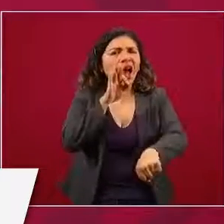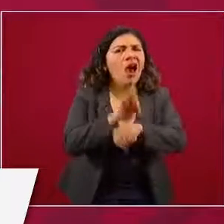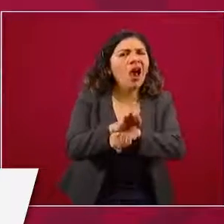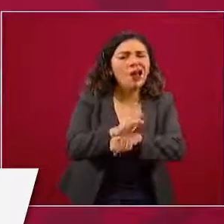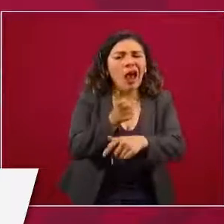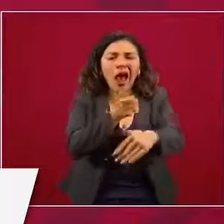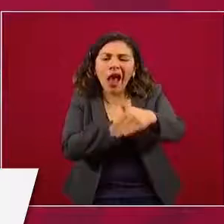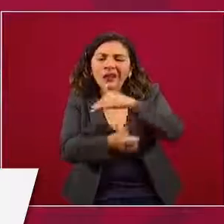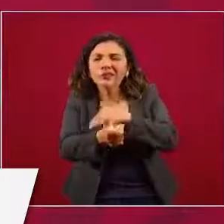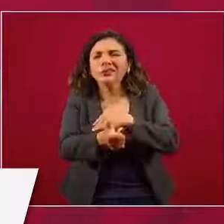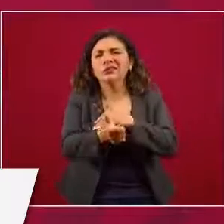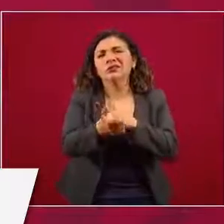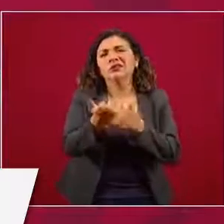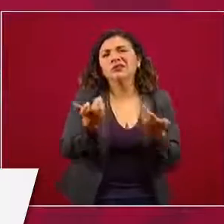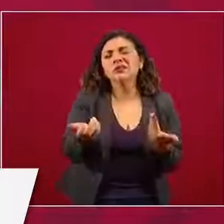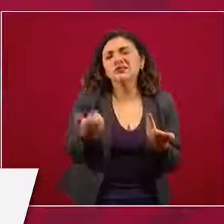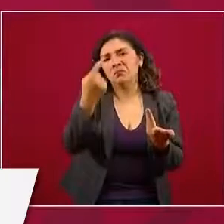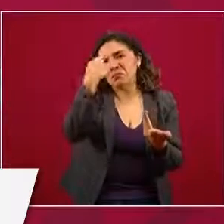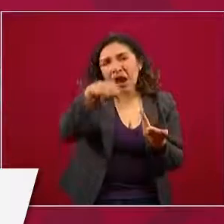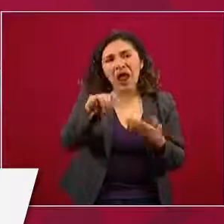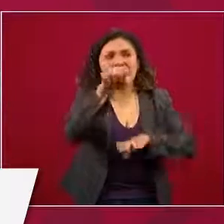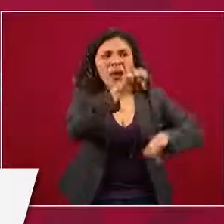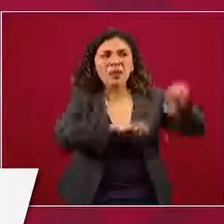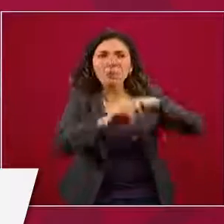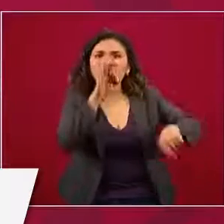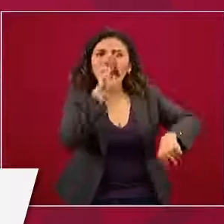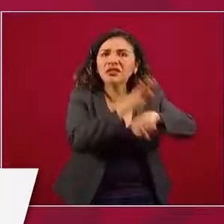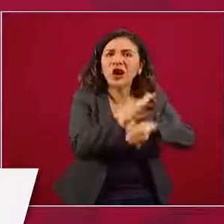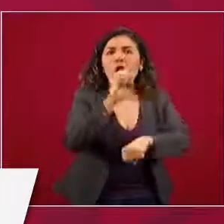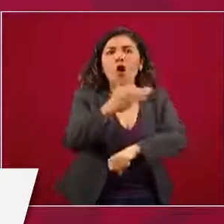favoreciendo a empresas, a